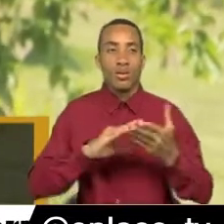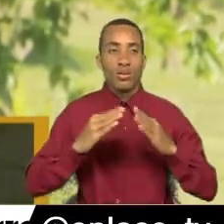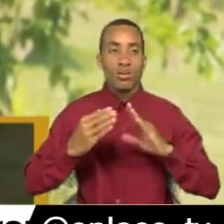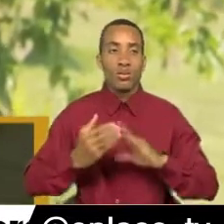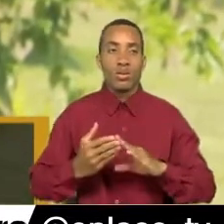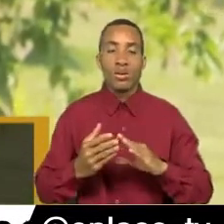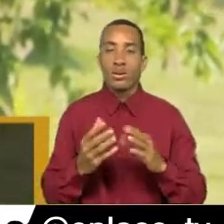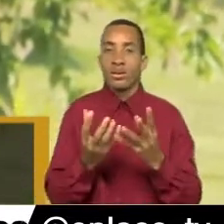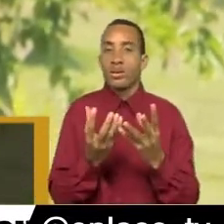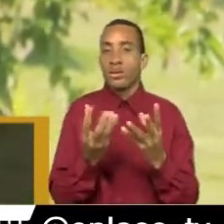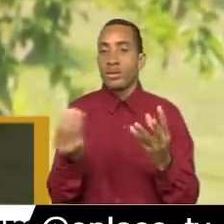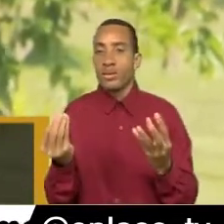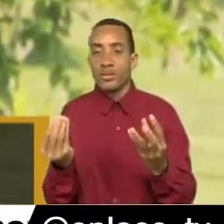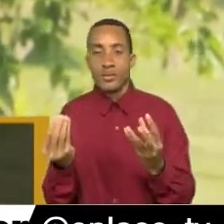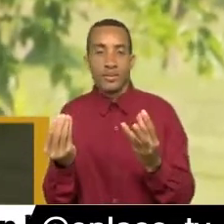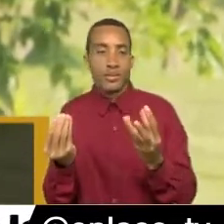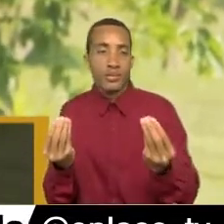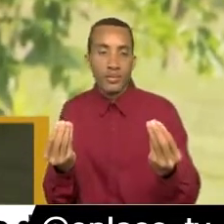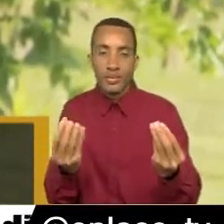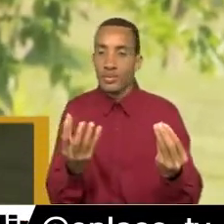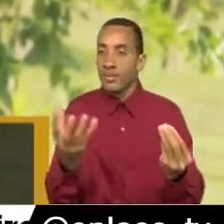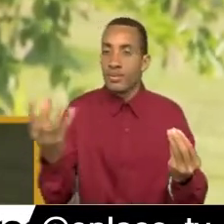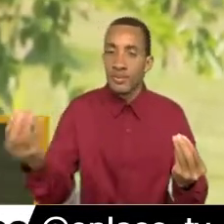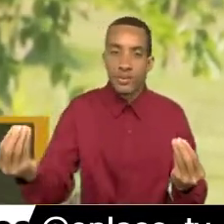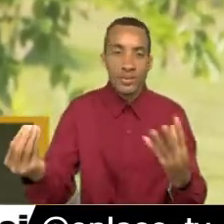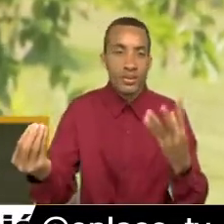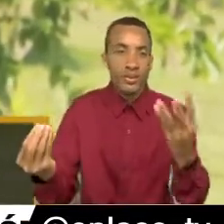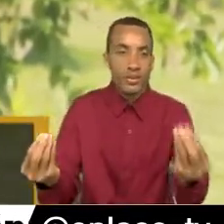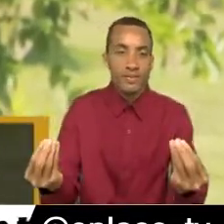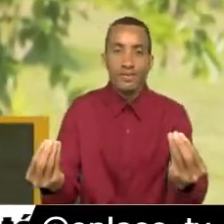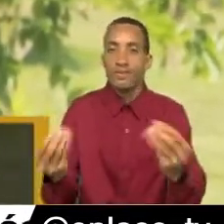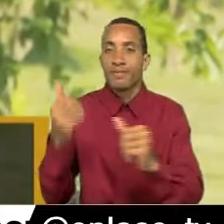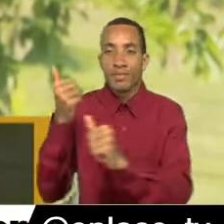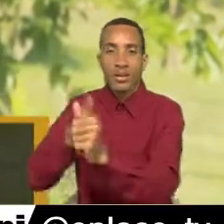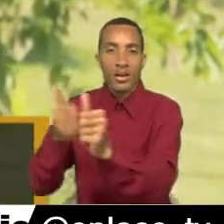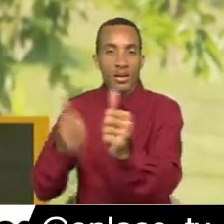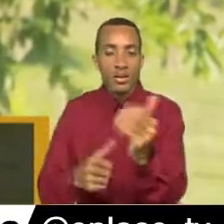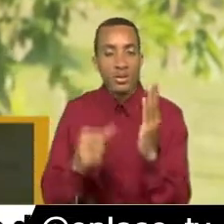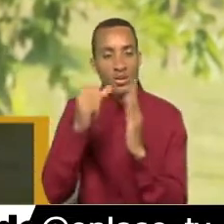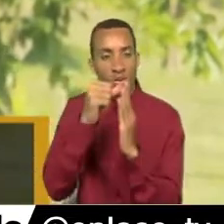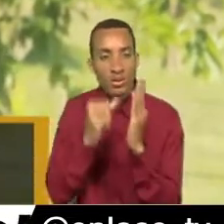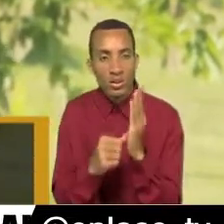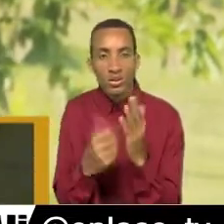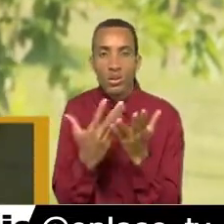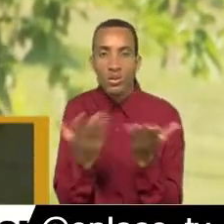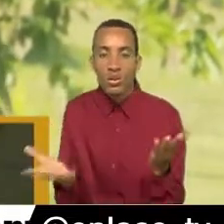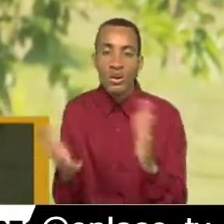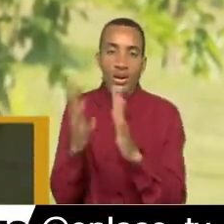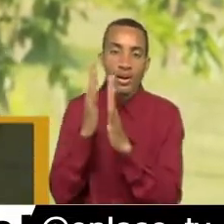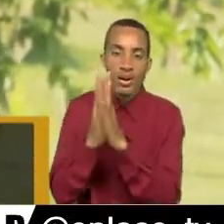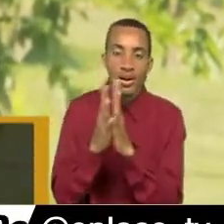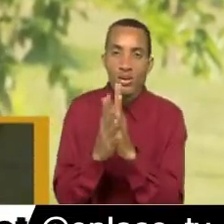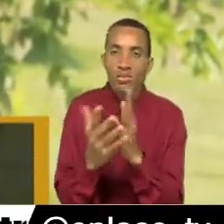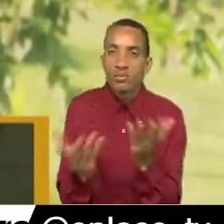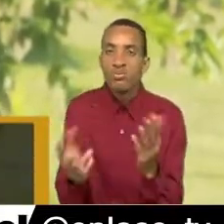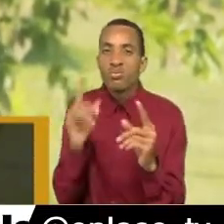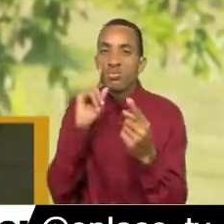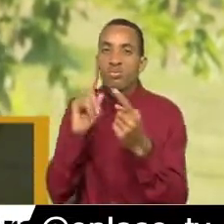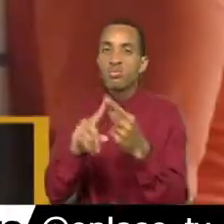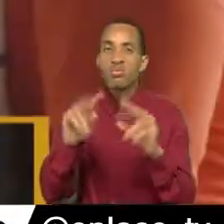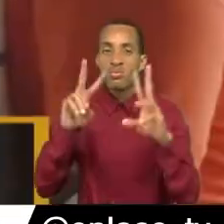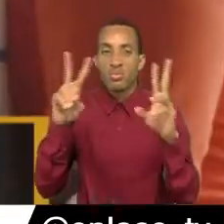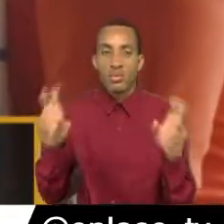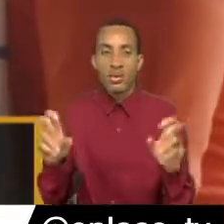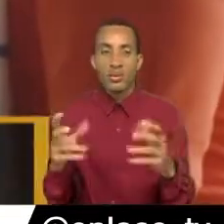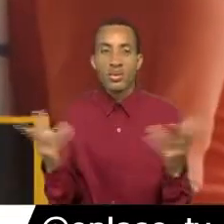grupos van revisando uno a uno cada uno de los programas, en qué consisten, cuáles son las filosofías de los mismos, hacia dónde